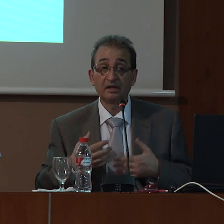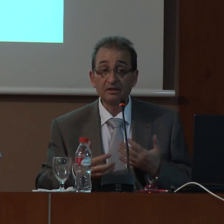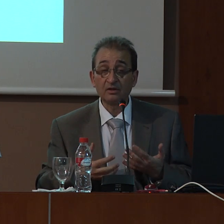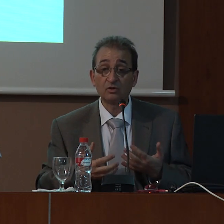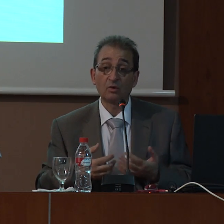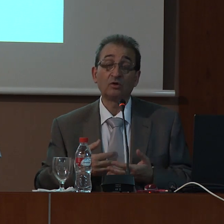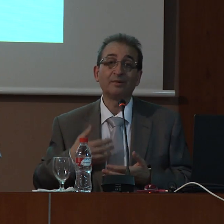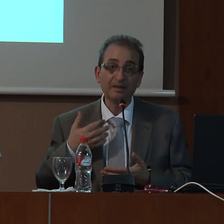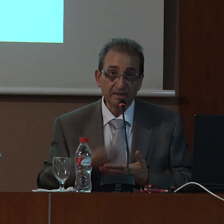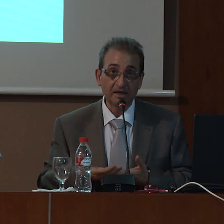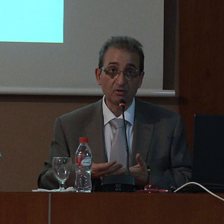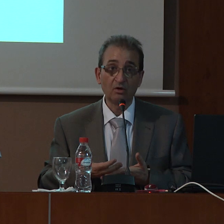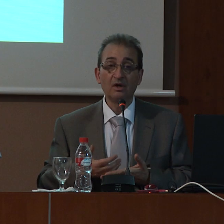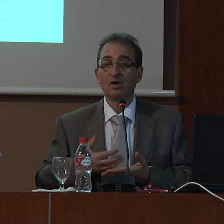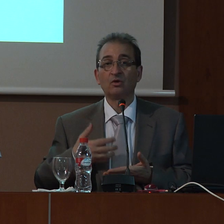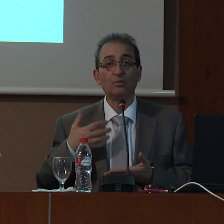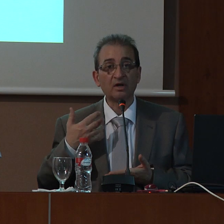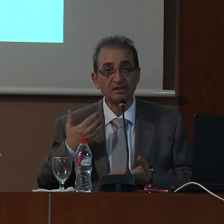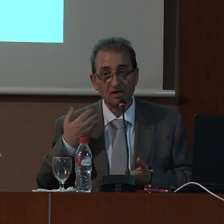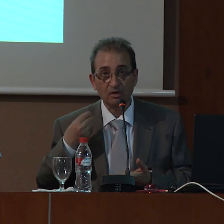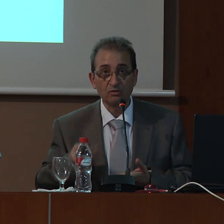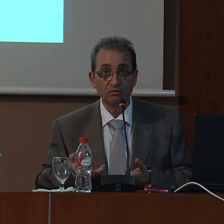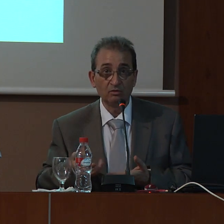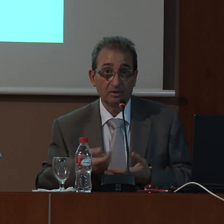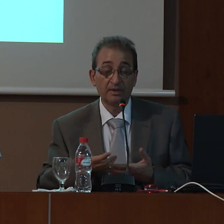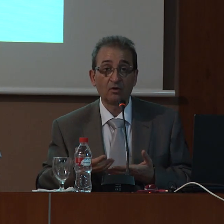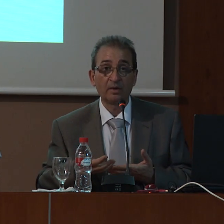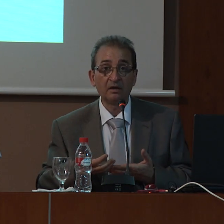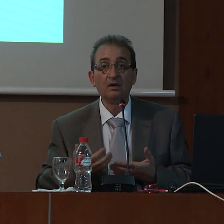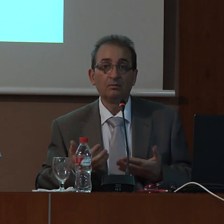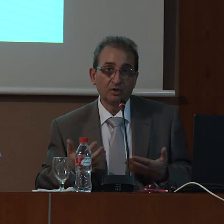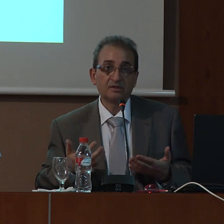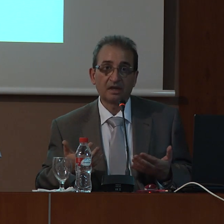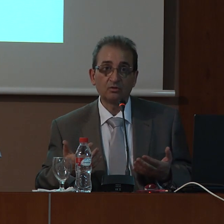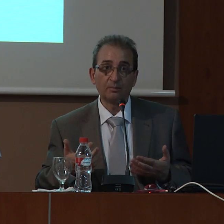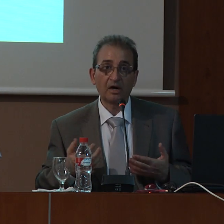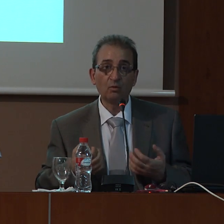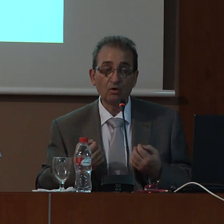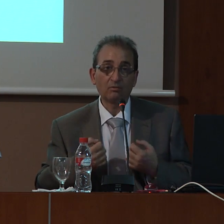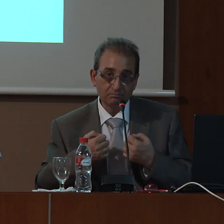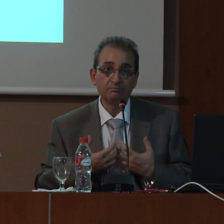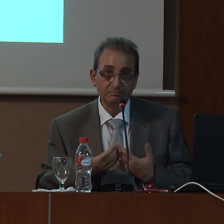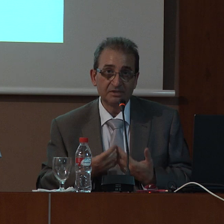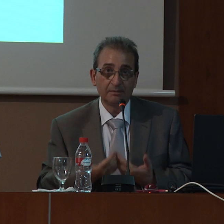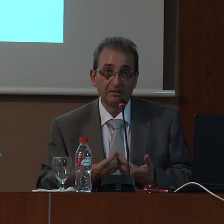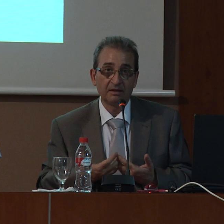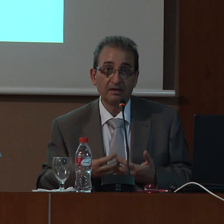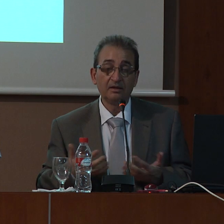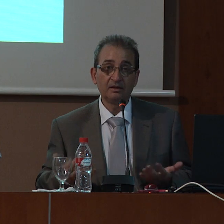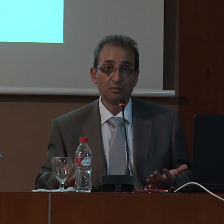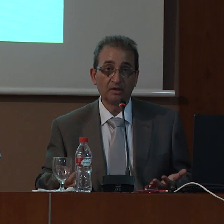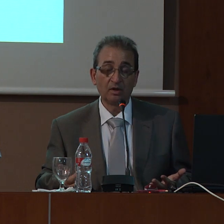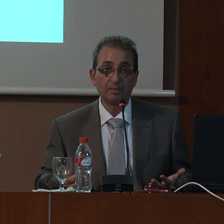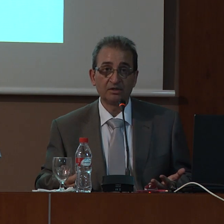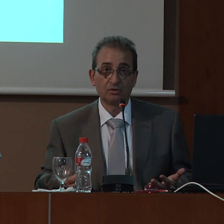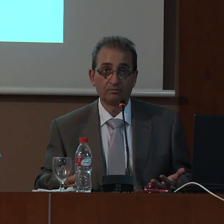pero sí que es cierto que cuando te ves limitado, que cuando no puedes desarrollar tu actividad normal, pues tarde o temprano uno se vence